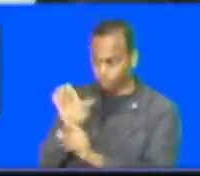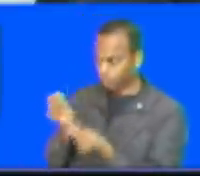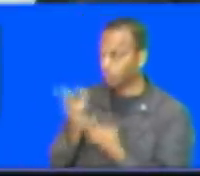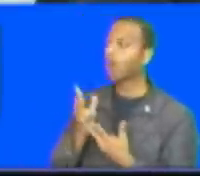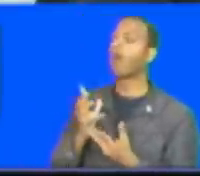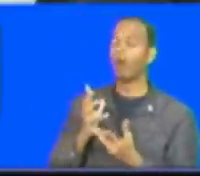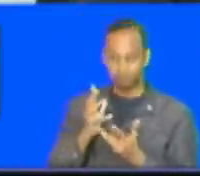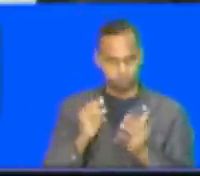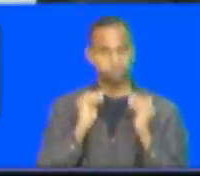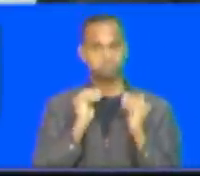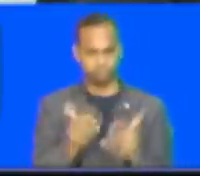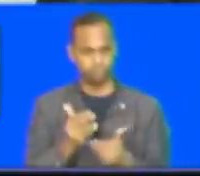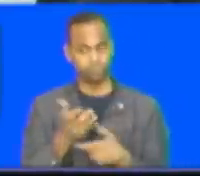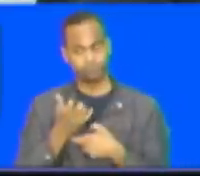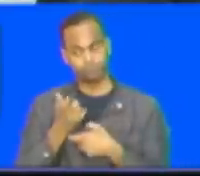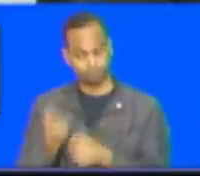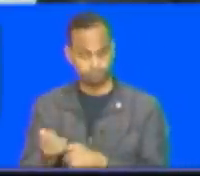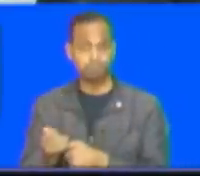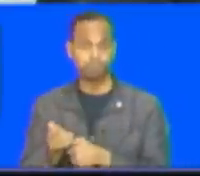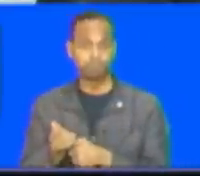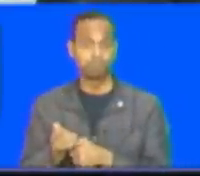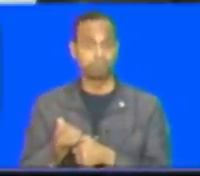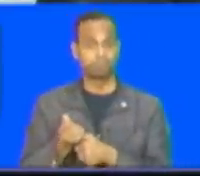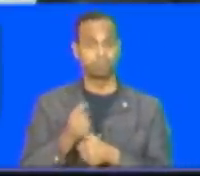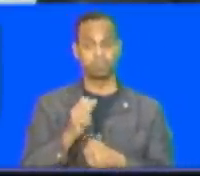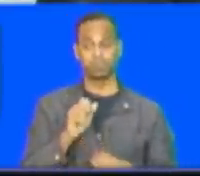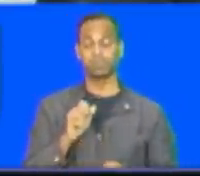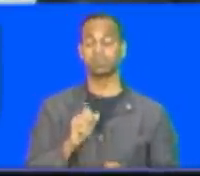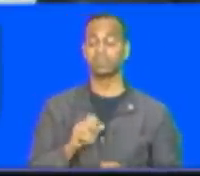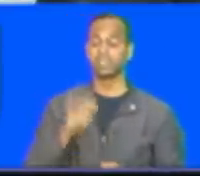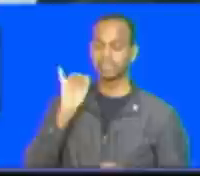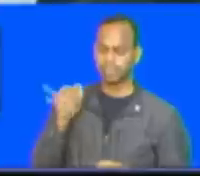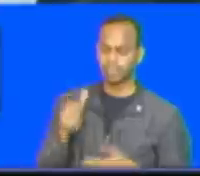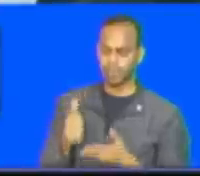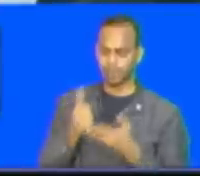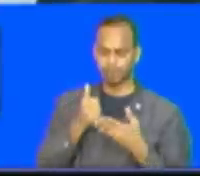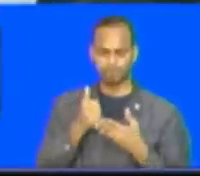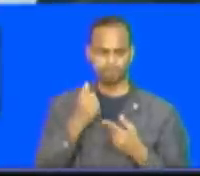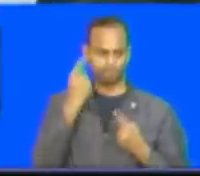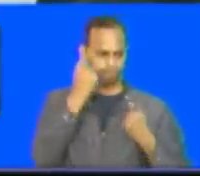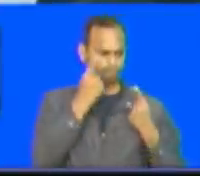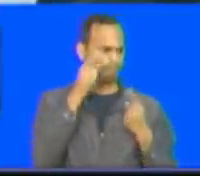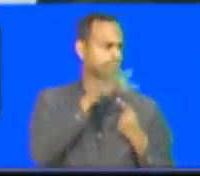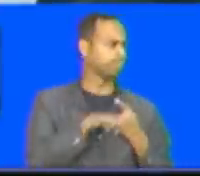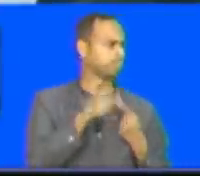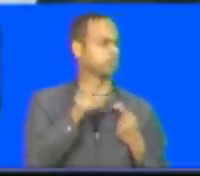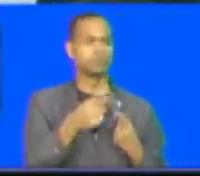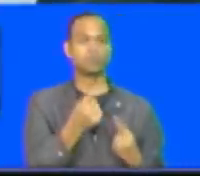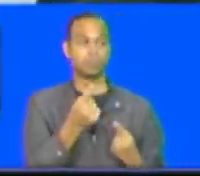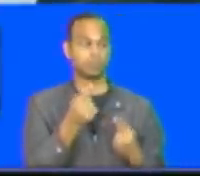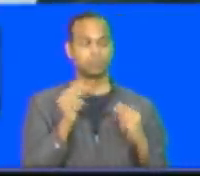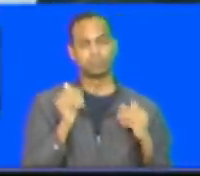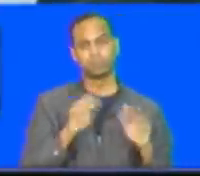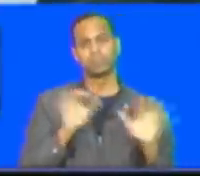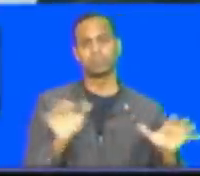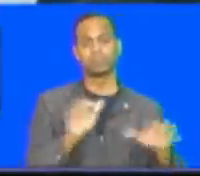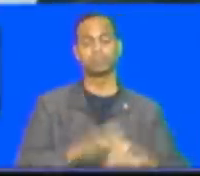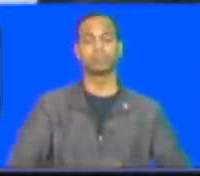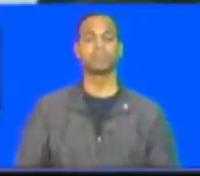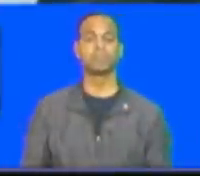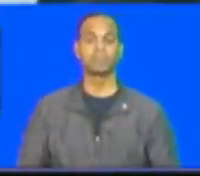pero también emite informaciones al COE que le permite actuar en consecuencia. Bien.